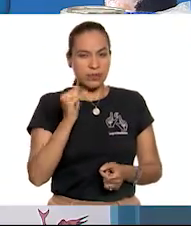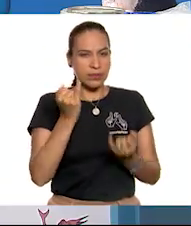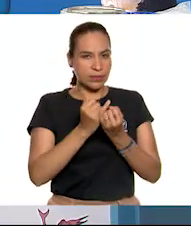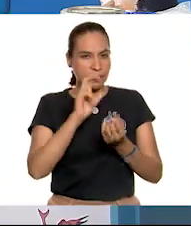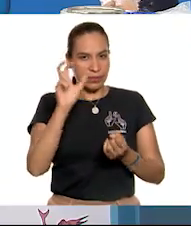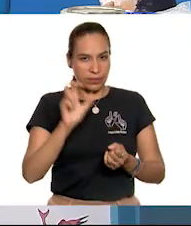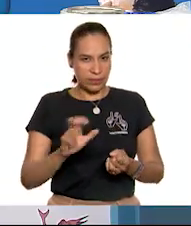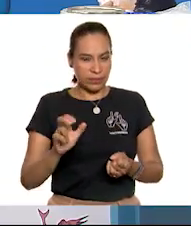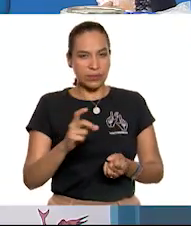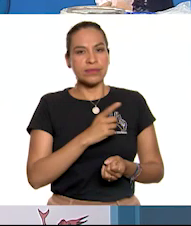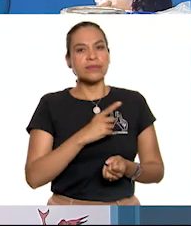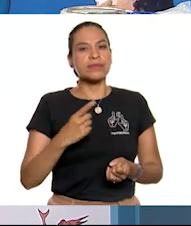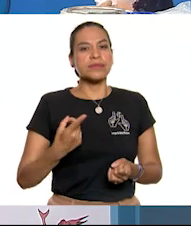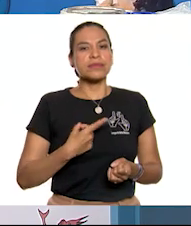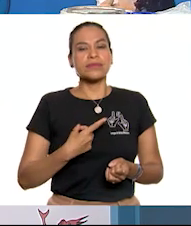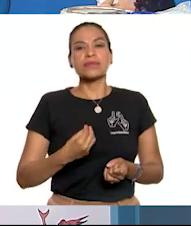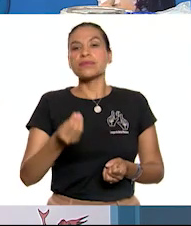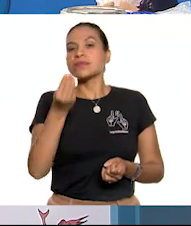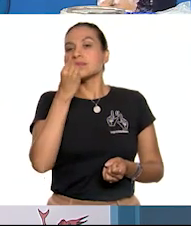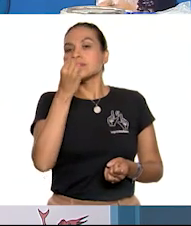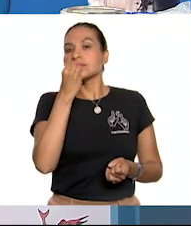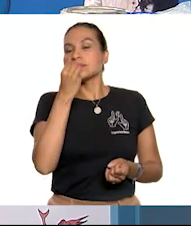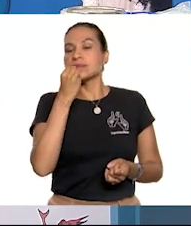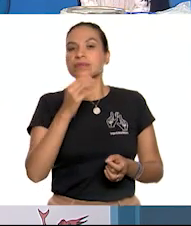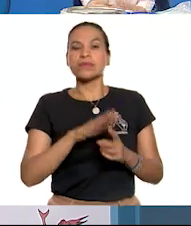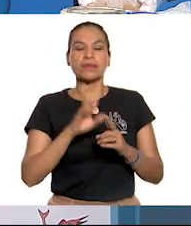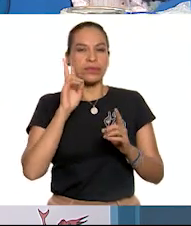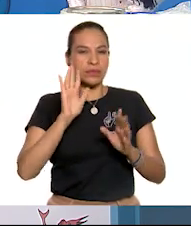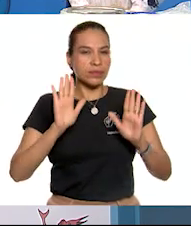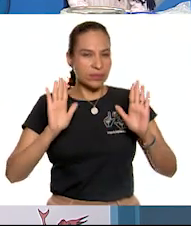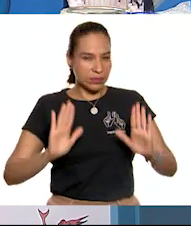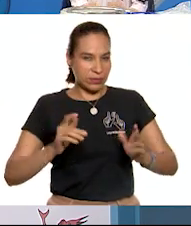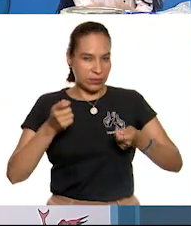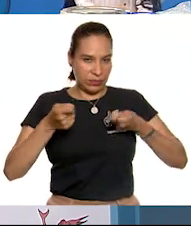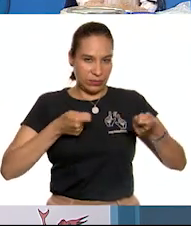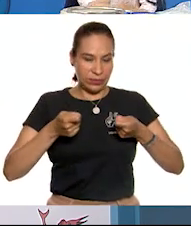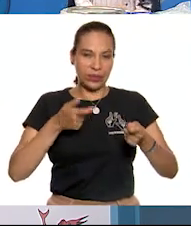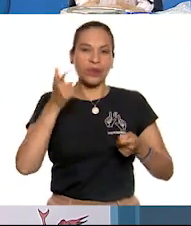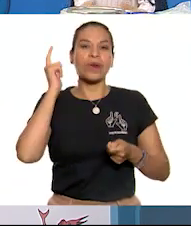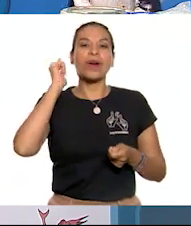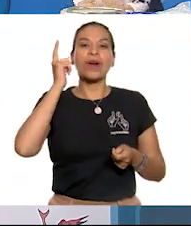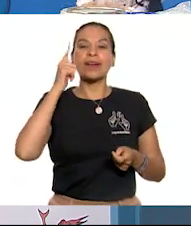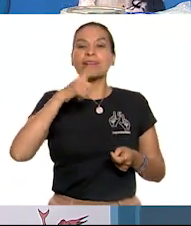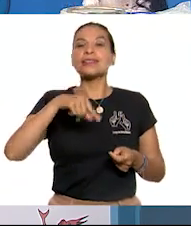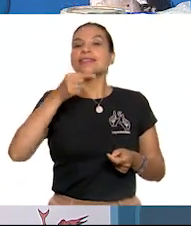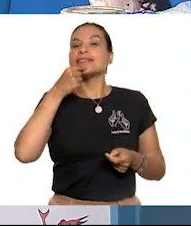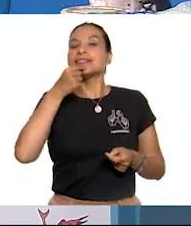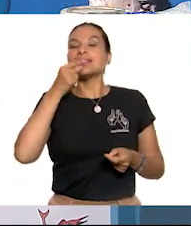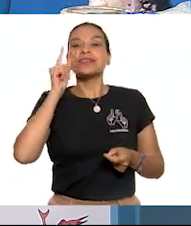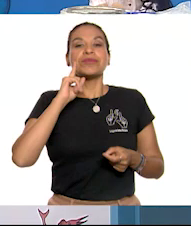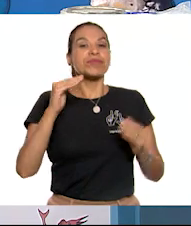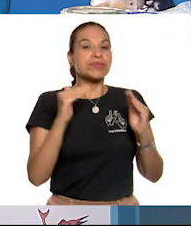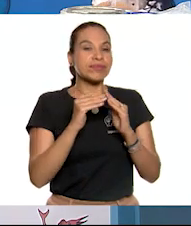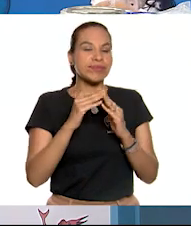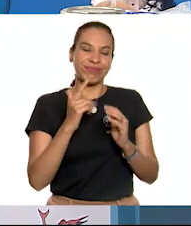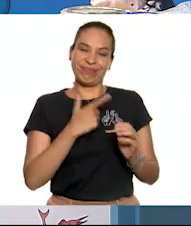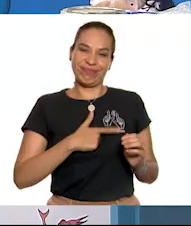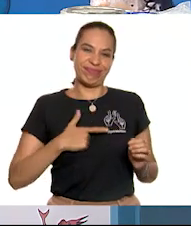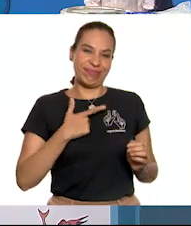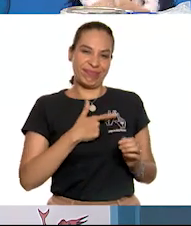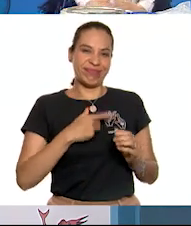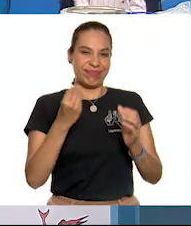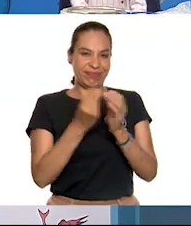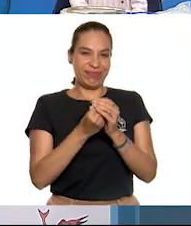la pizza debemos consumirlos con moderación. Espero que también las niñas y los niños en casa les haya gustado